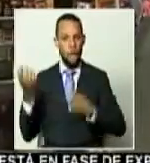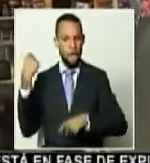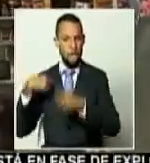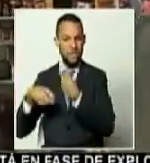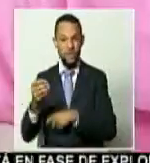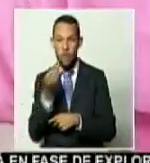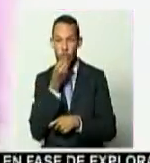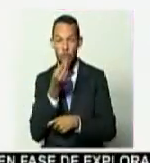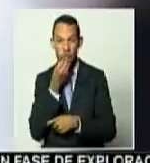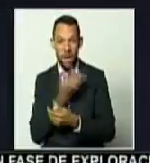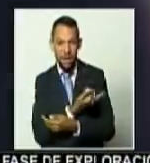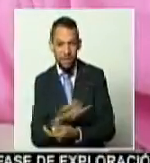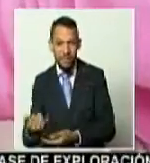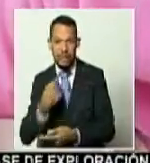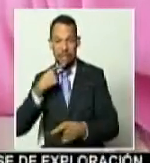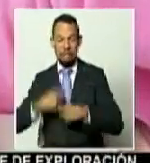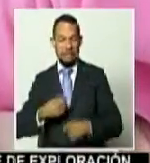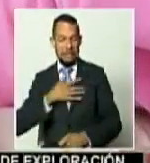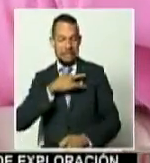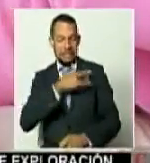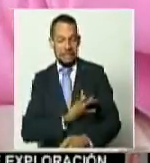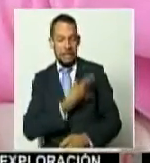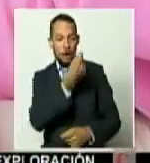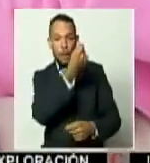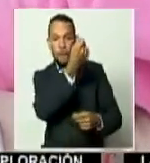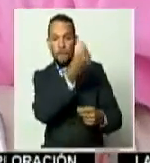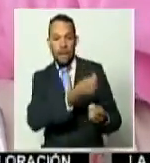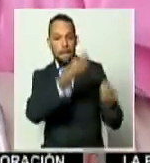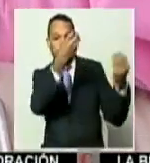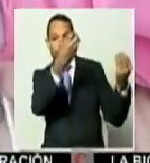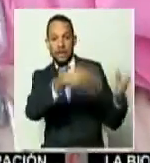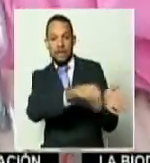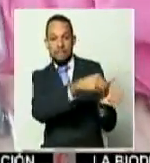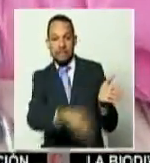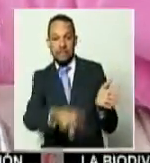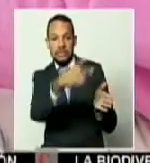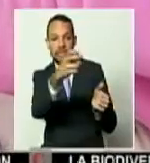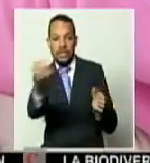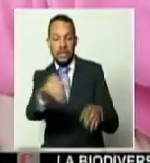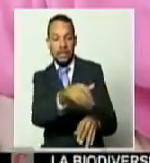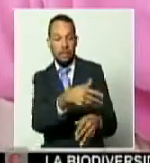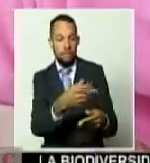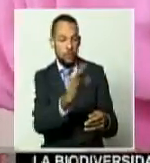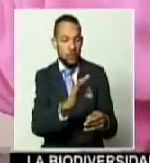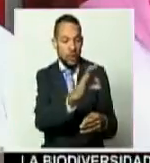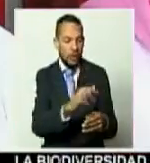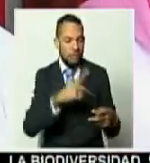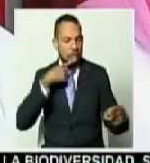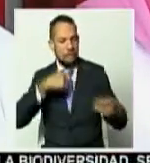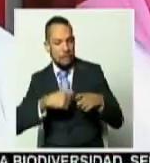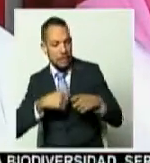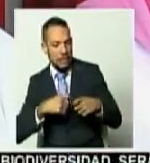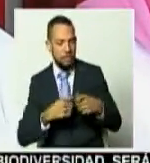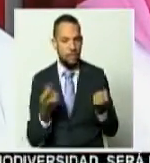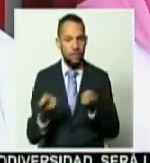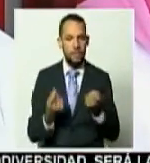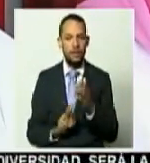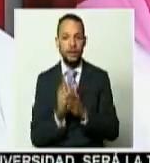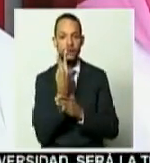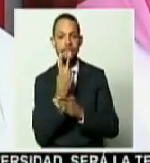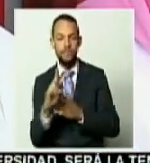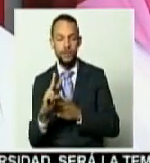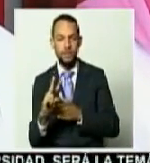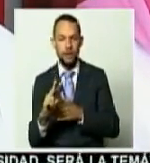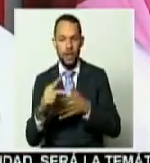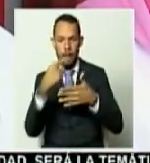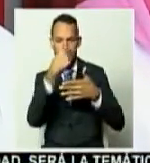expresan su inconformidad y afirman que las pérdidas económicas son casi del 70%. las estadísticas dicen que Villa María está